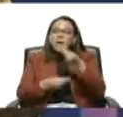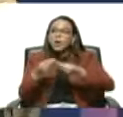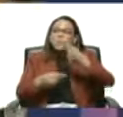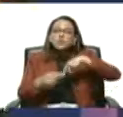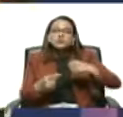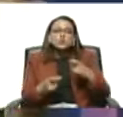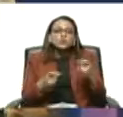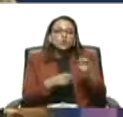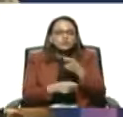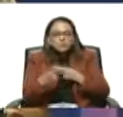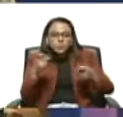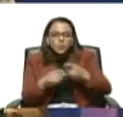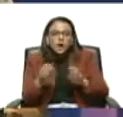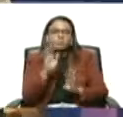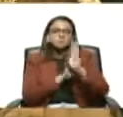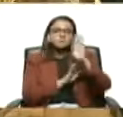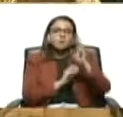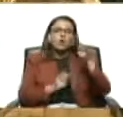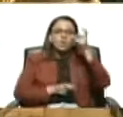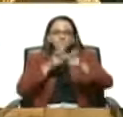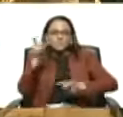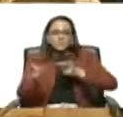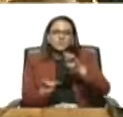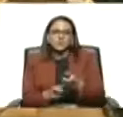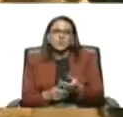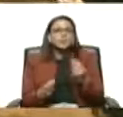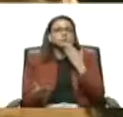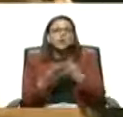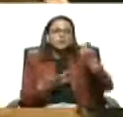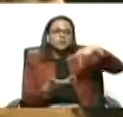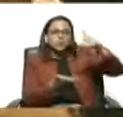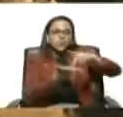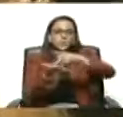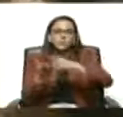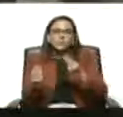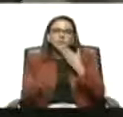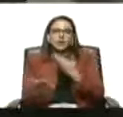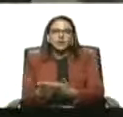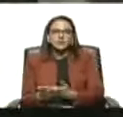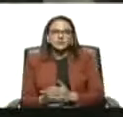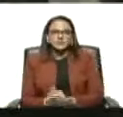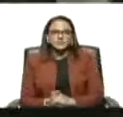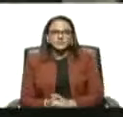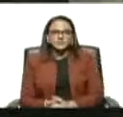como especie. Muchísimas gracias por su atención y su participación.